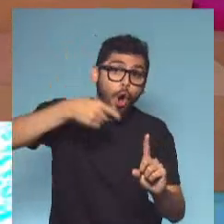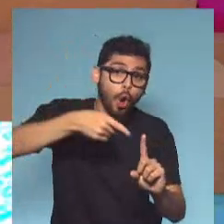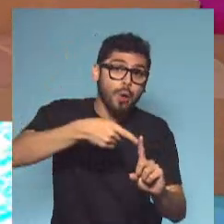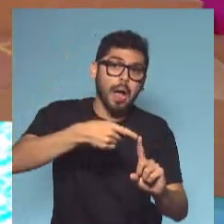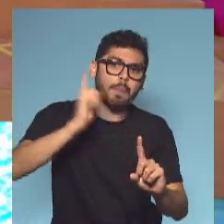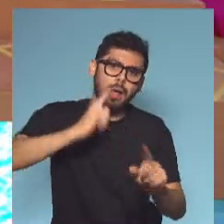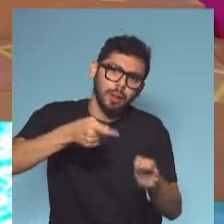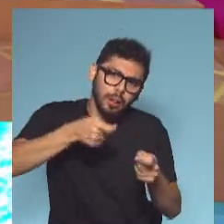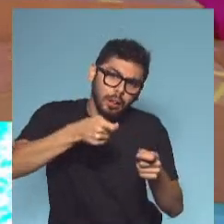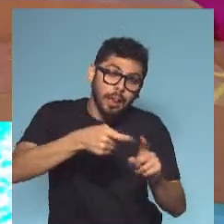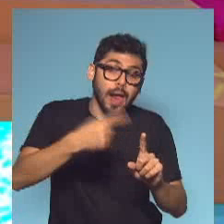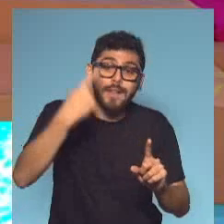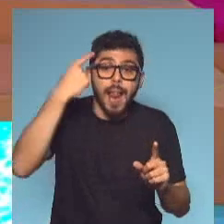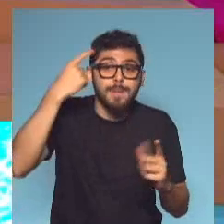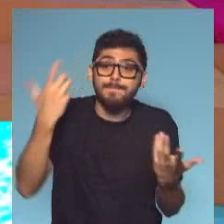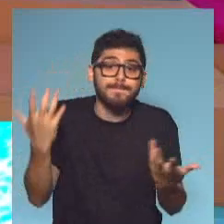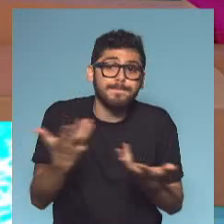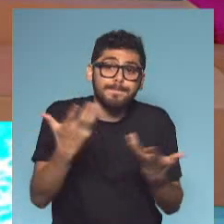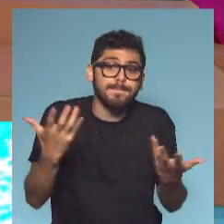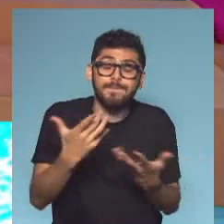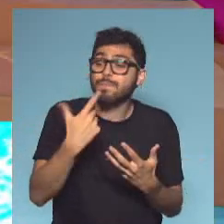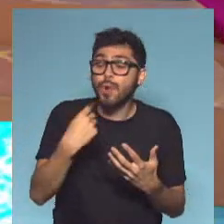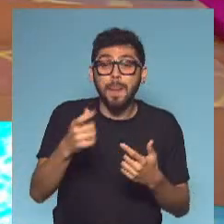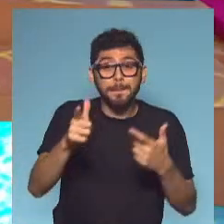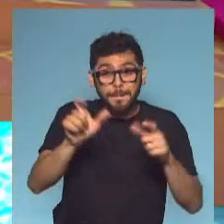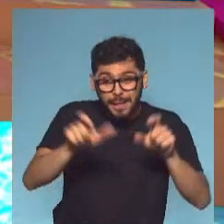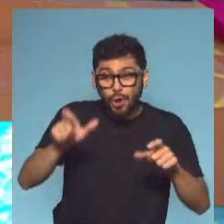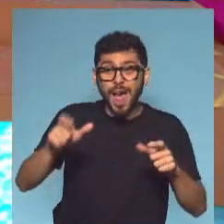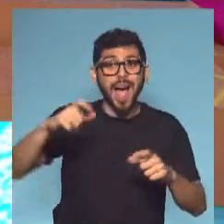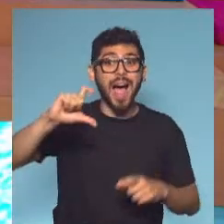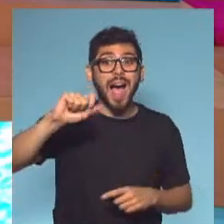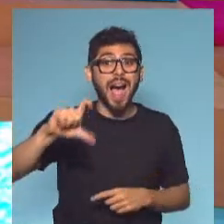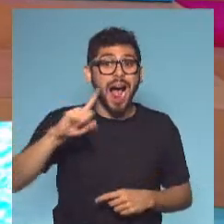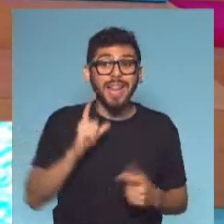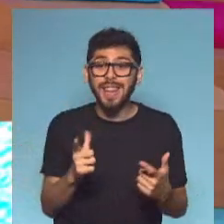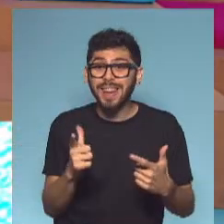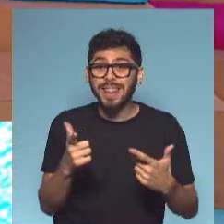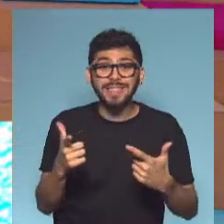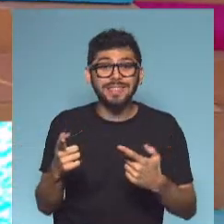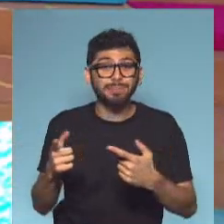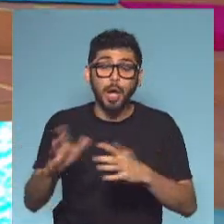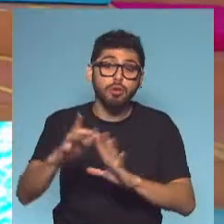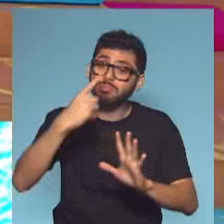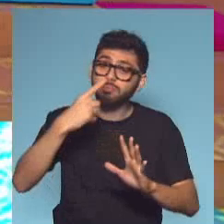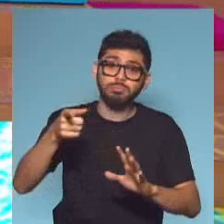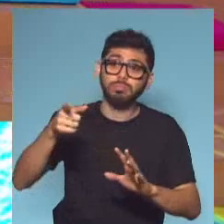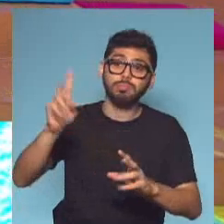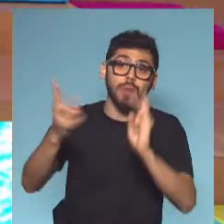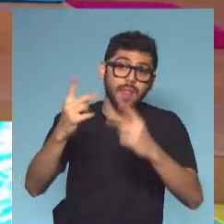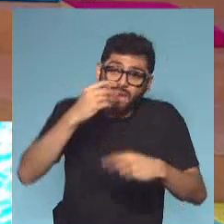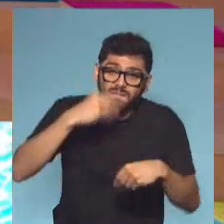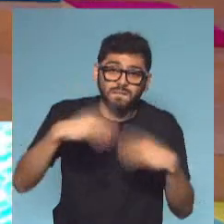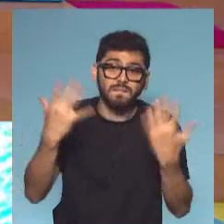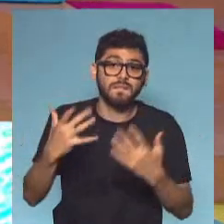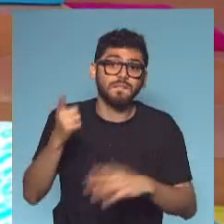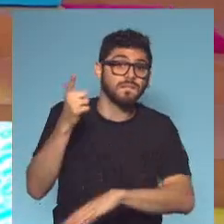cerebro y ya se vuelven gente mercenaria, porque es que los que están disparando acá en Cali son mercenarios que acaban con las personas porque les da la gana,